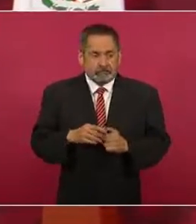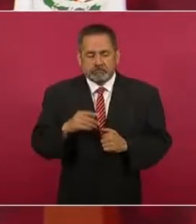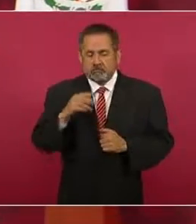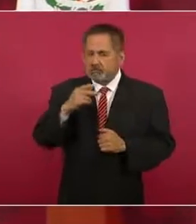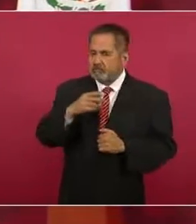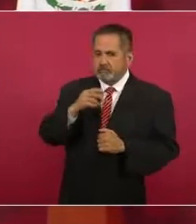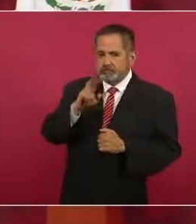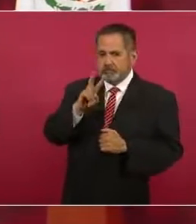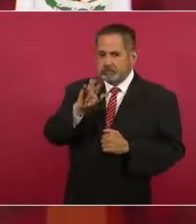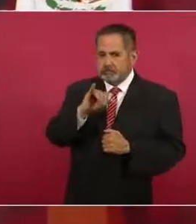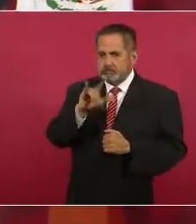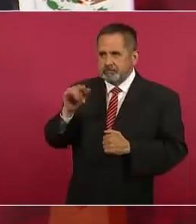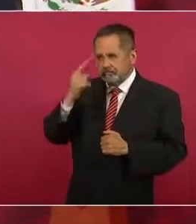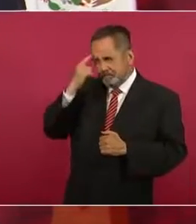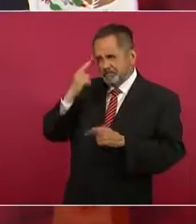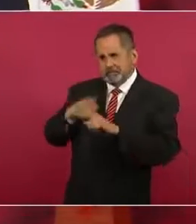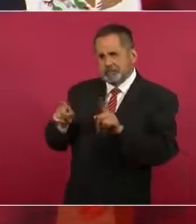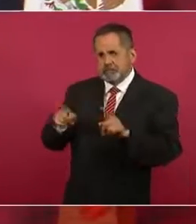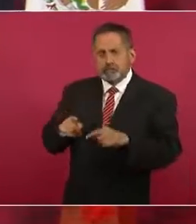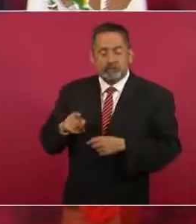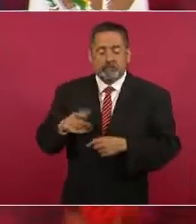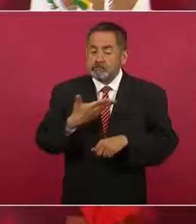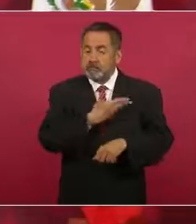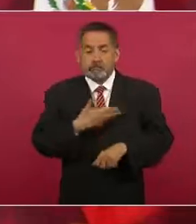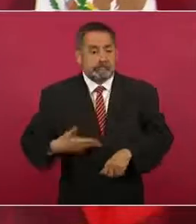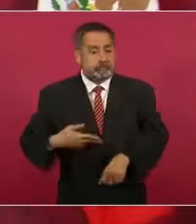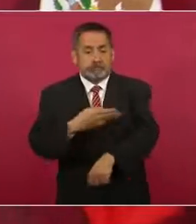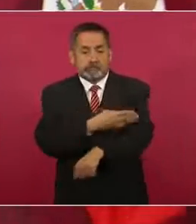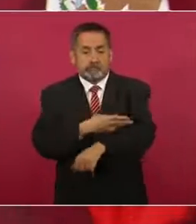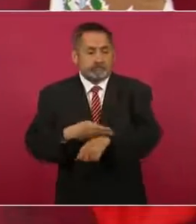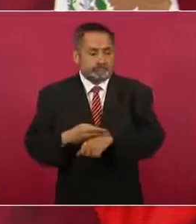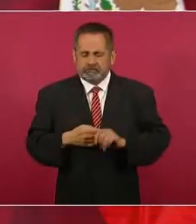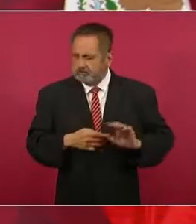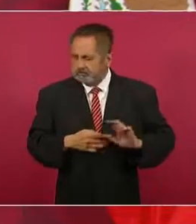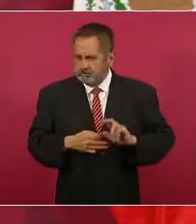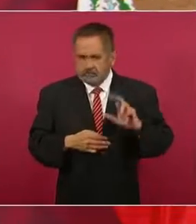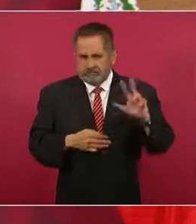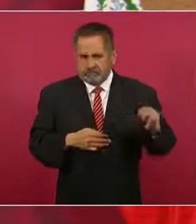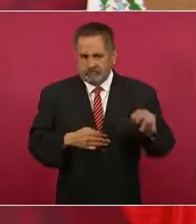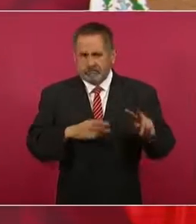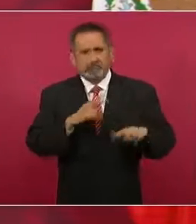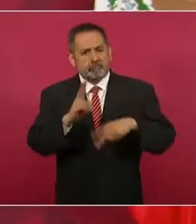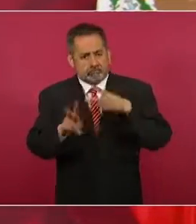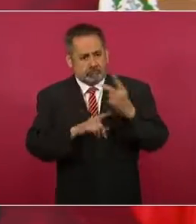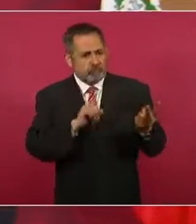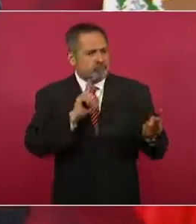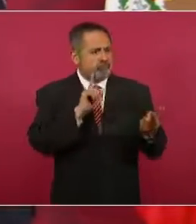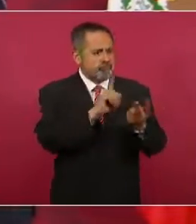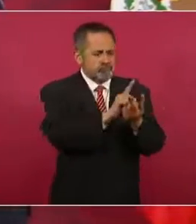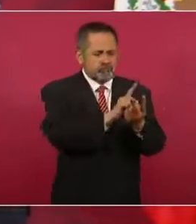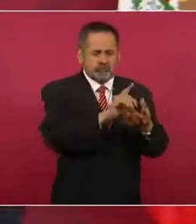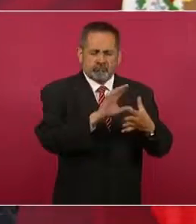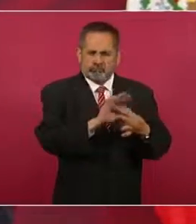diferencias. El presidente Madero fue a hablar con los dos